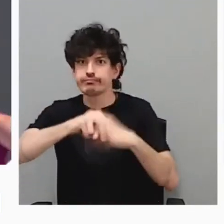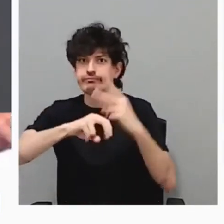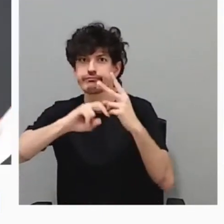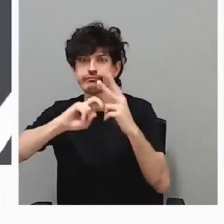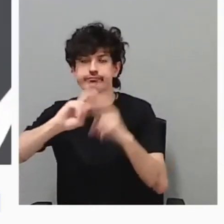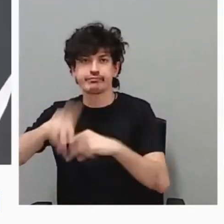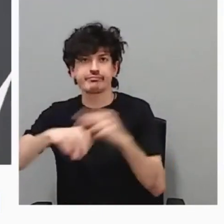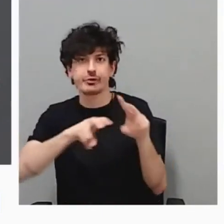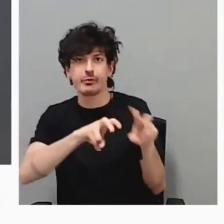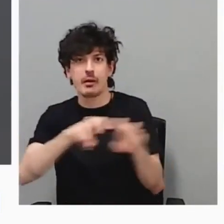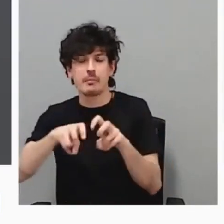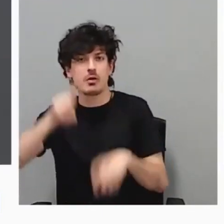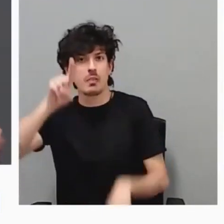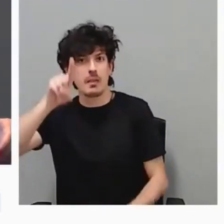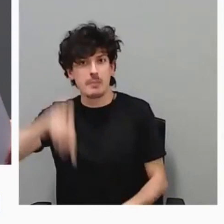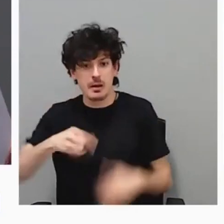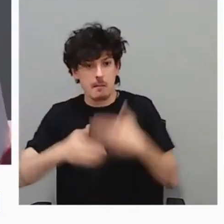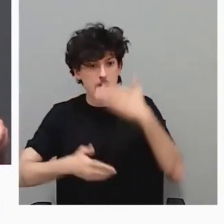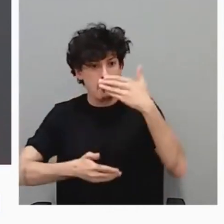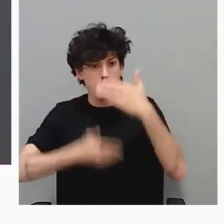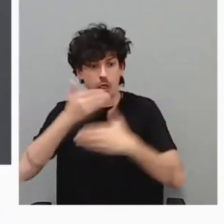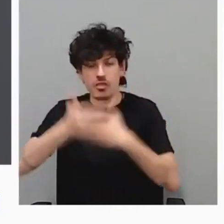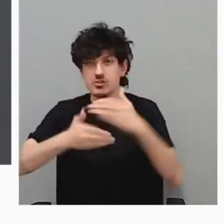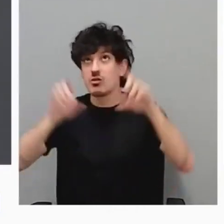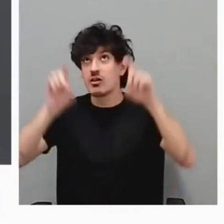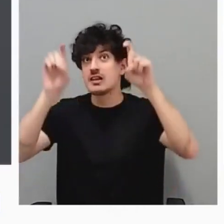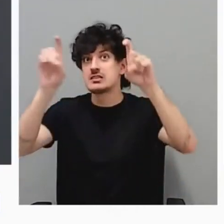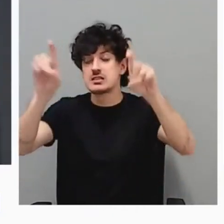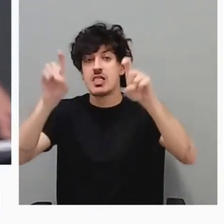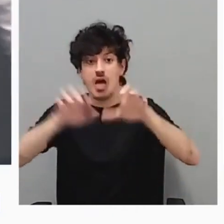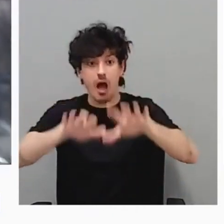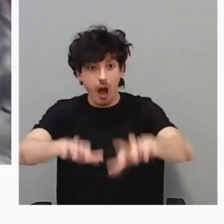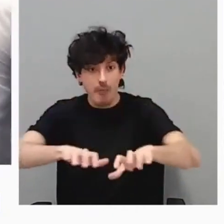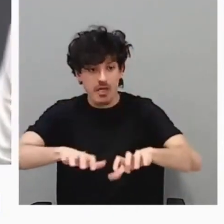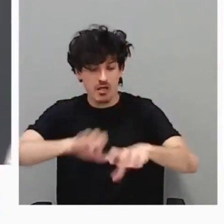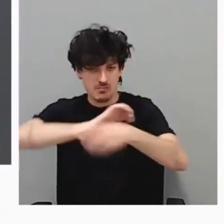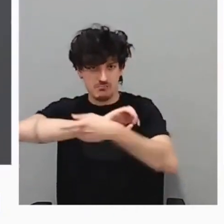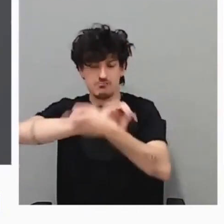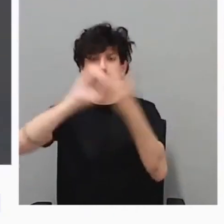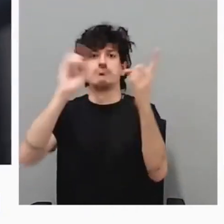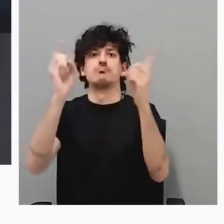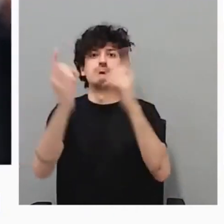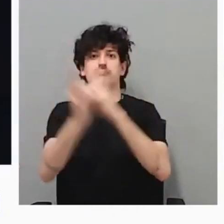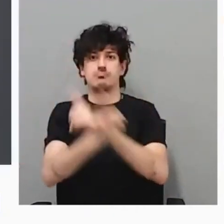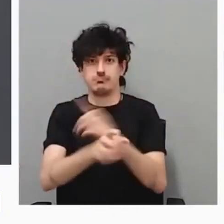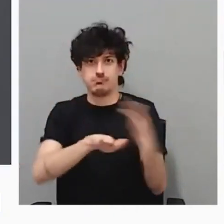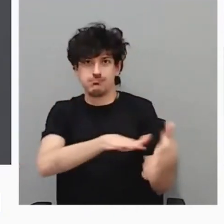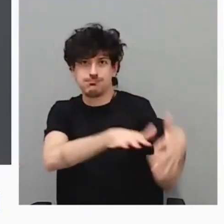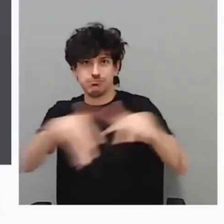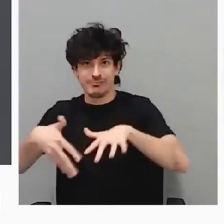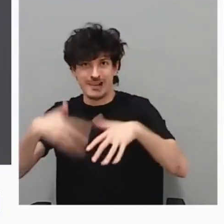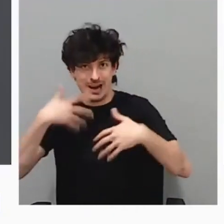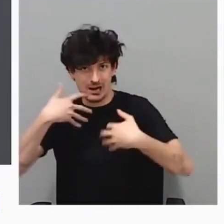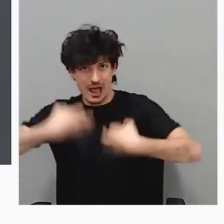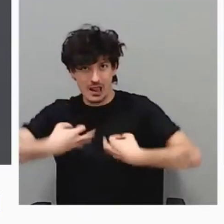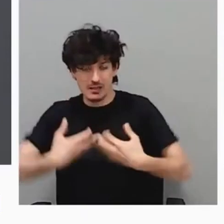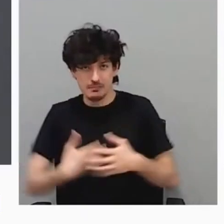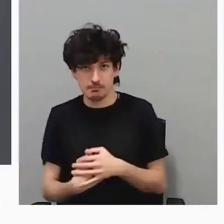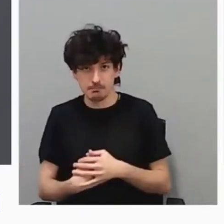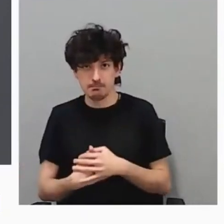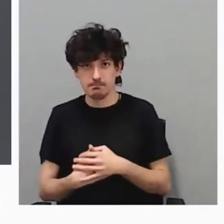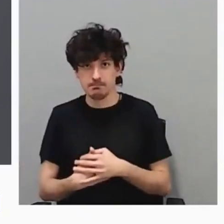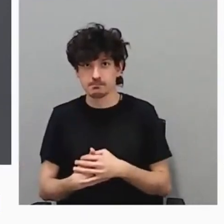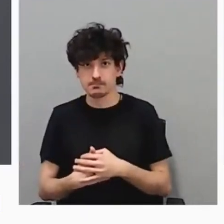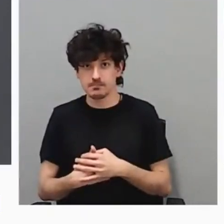cambio en el proceso mismo de la enseñanza y del aprendizaje. Claro que luego, y serán las preguntas que entiendo estarán sobre la mesa, está